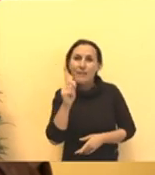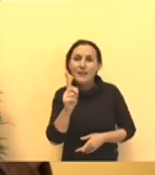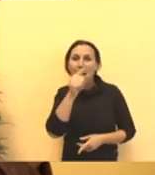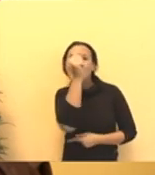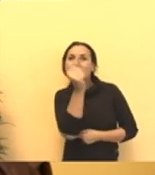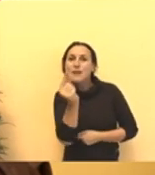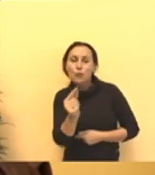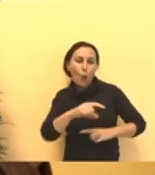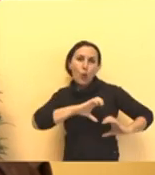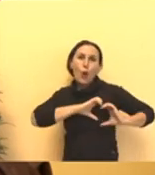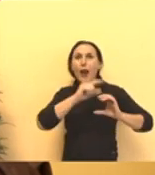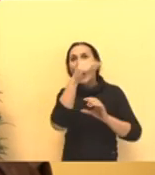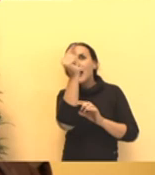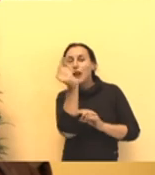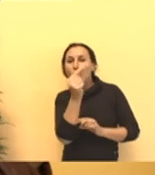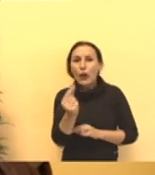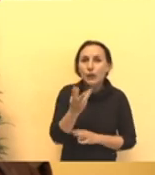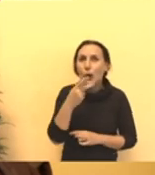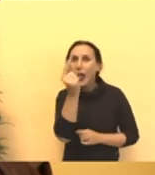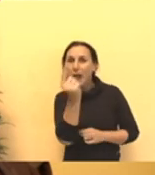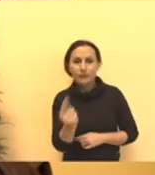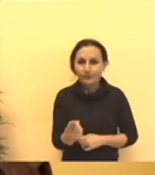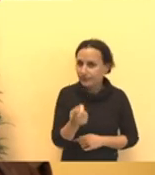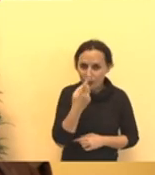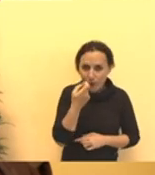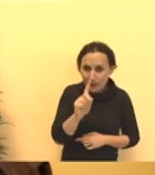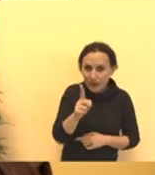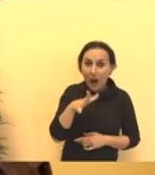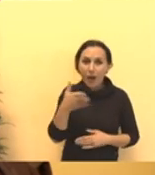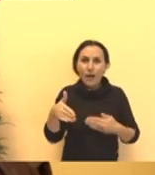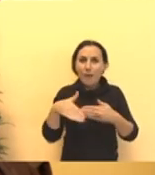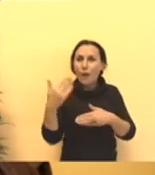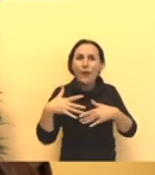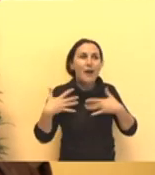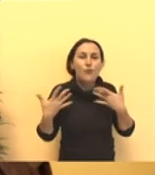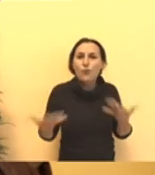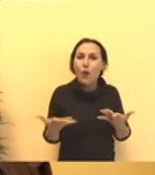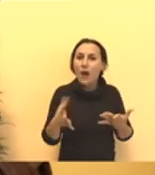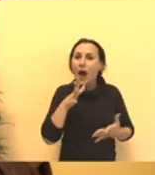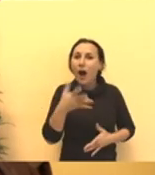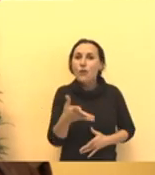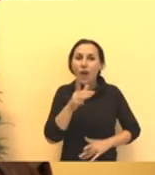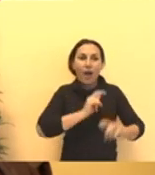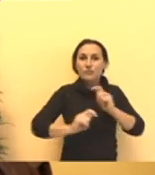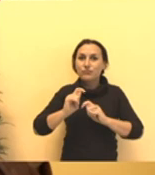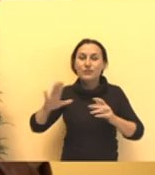corazoncitos. O la moda ahora que hay el acto, parece ser que el acto importante de todos los colectivos es